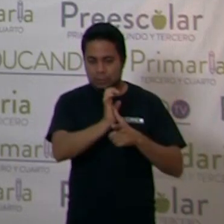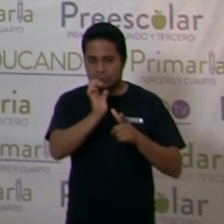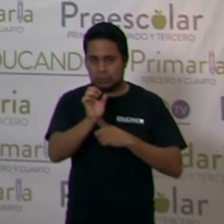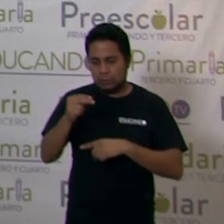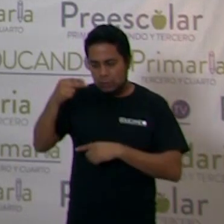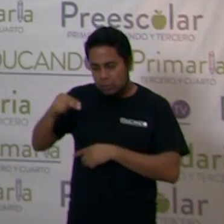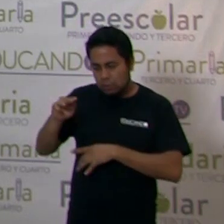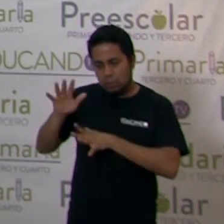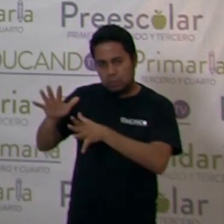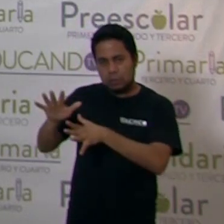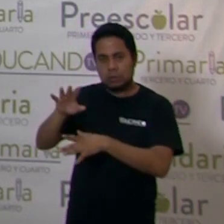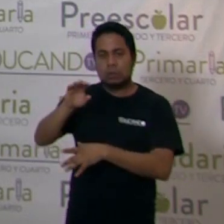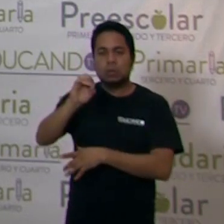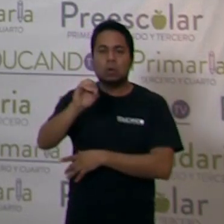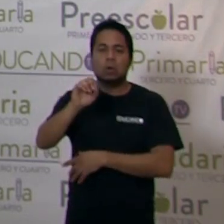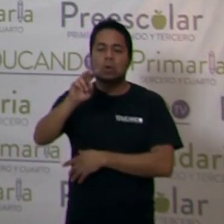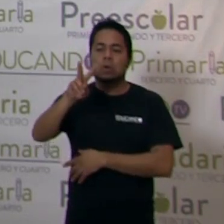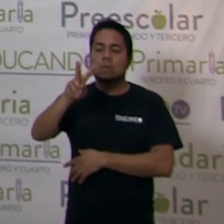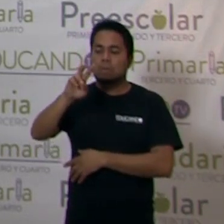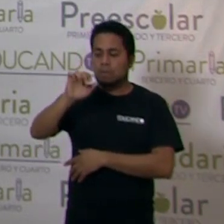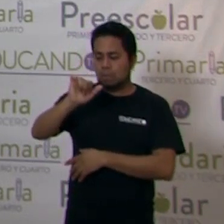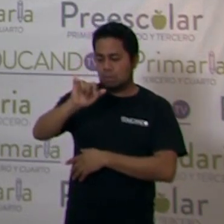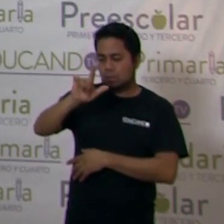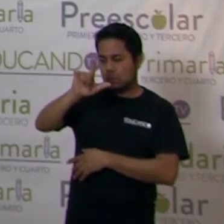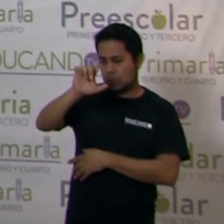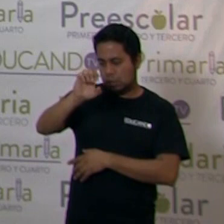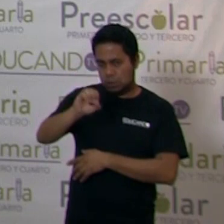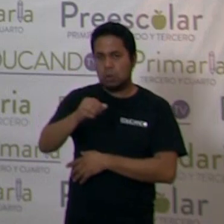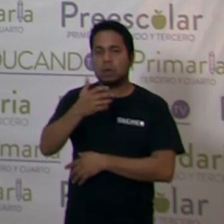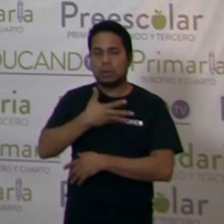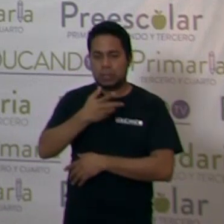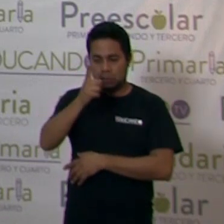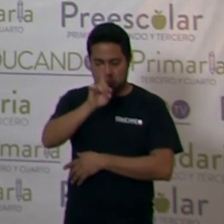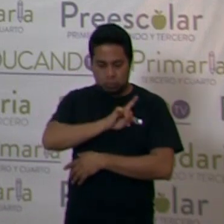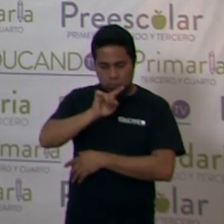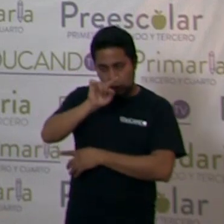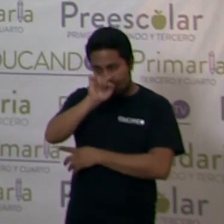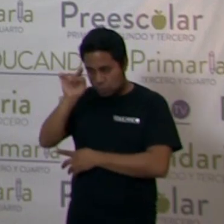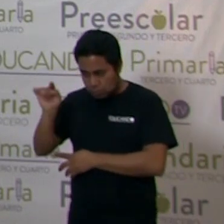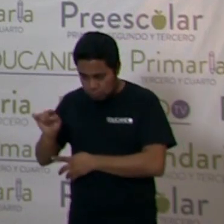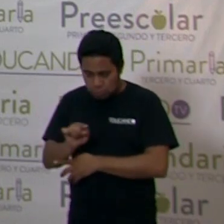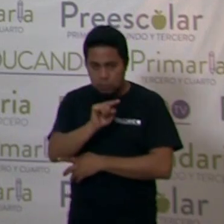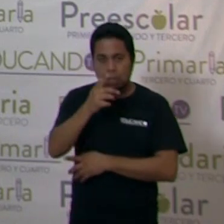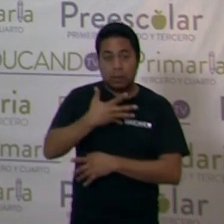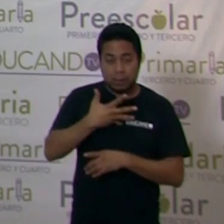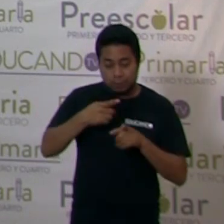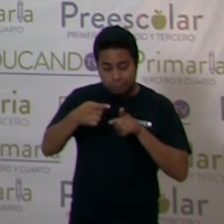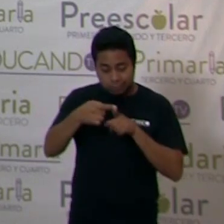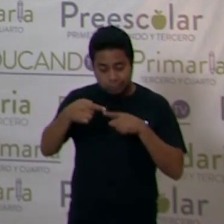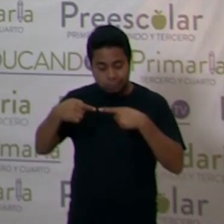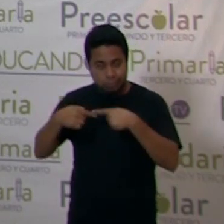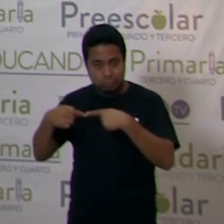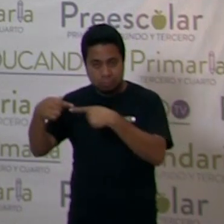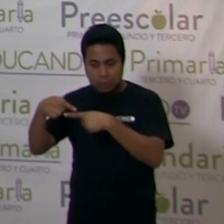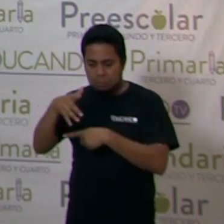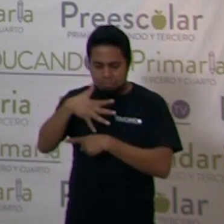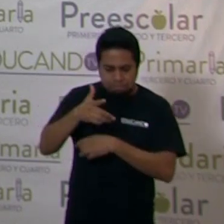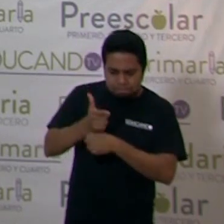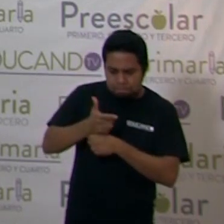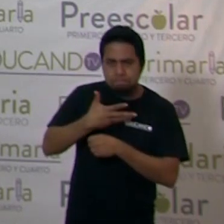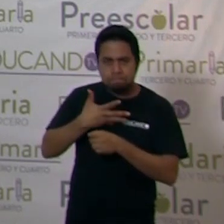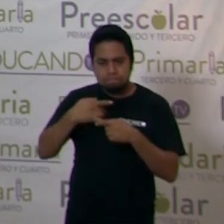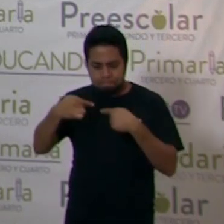llama óvalo pero si tiene un lado curvo tiene vértices A ver vamos a buscár